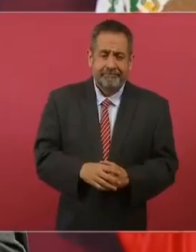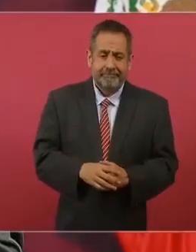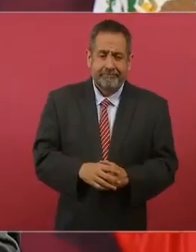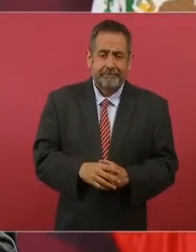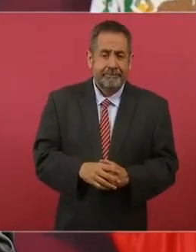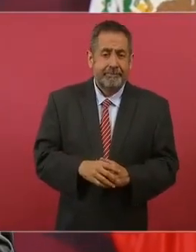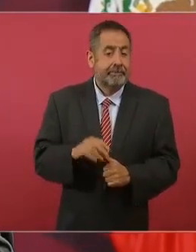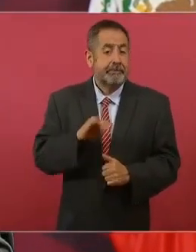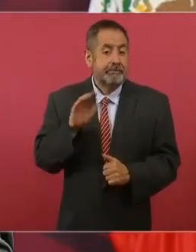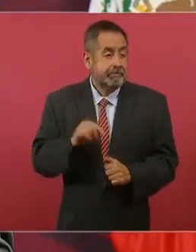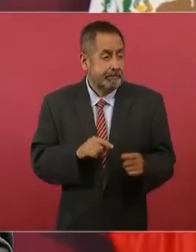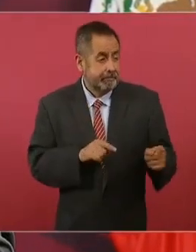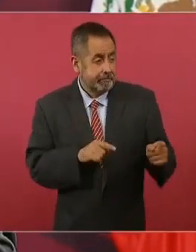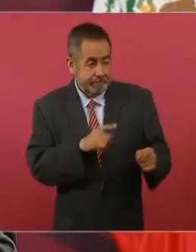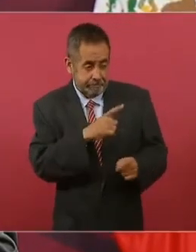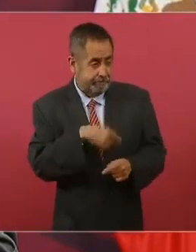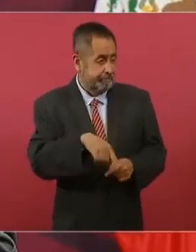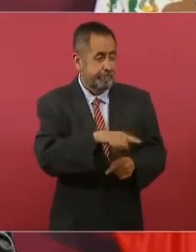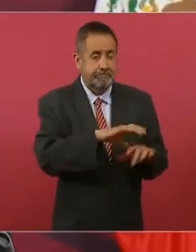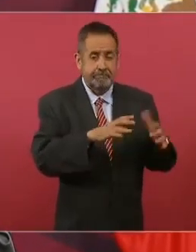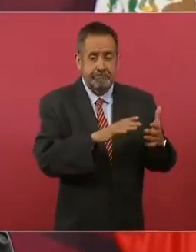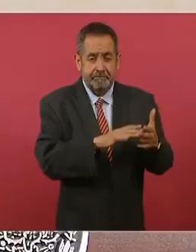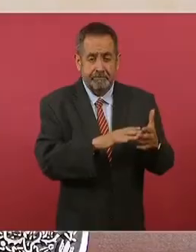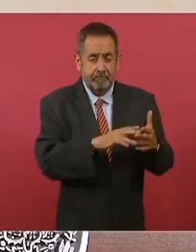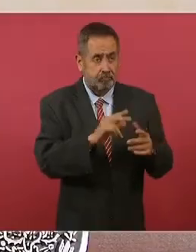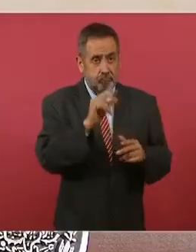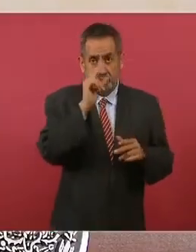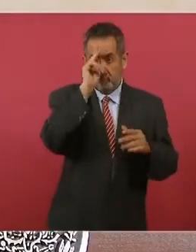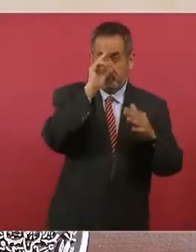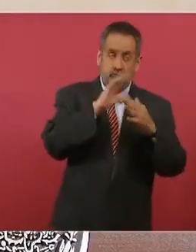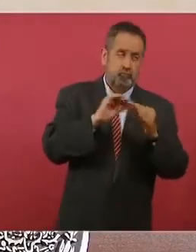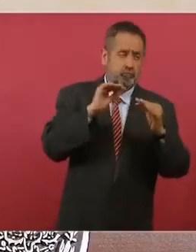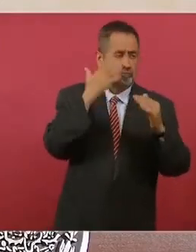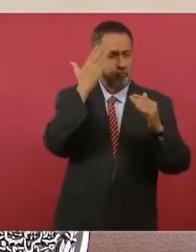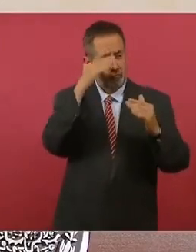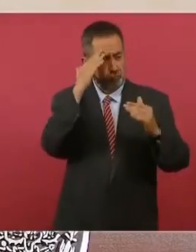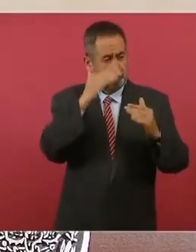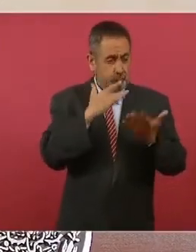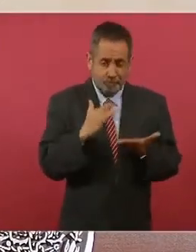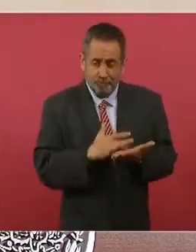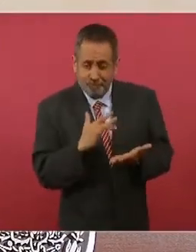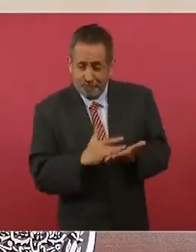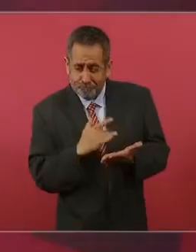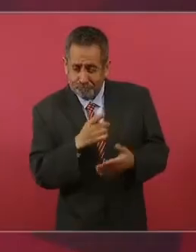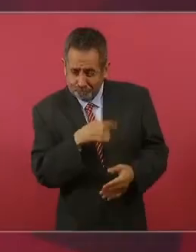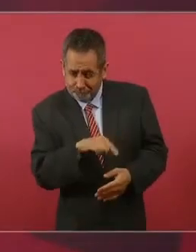¿Nos iban a apoyar los intelectuales orgánicos?